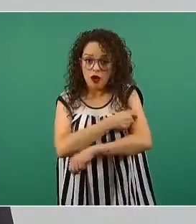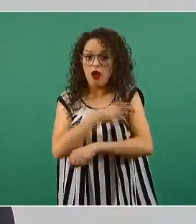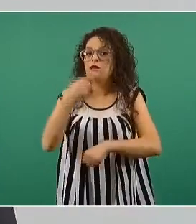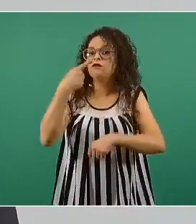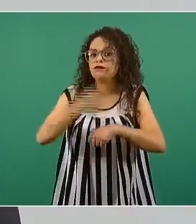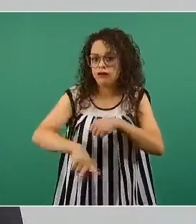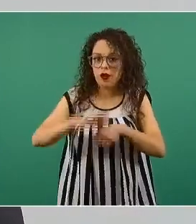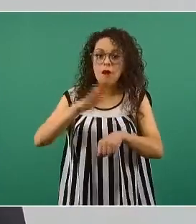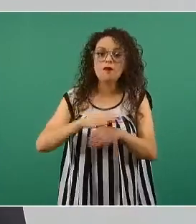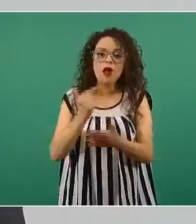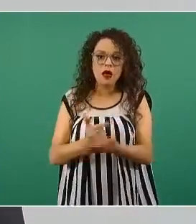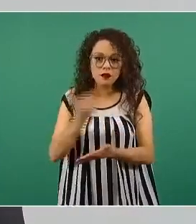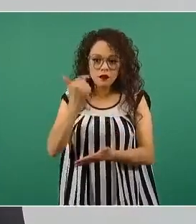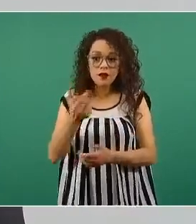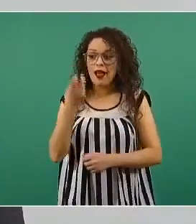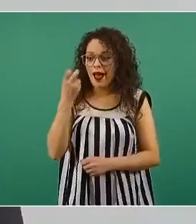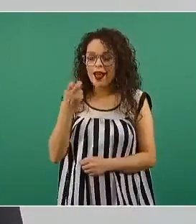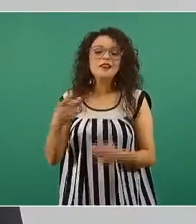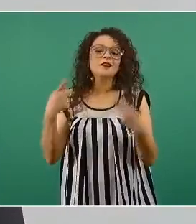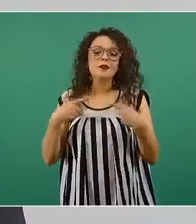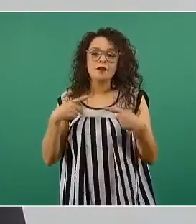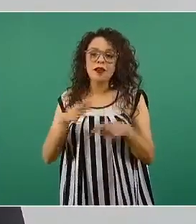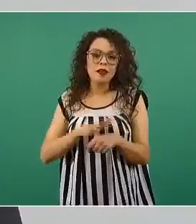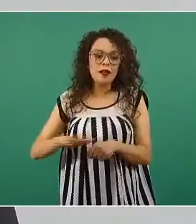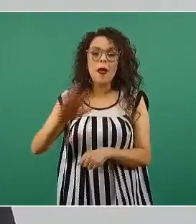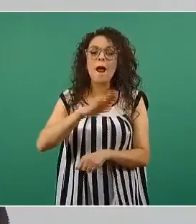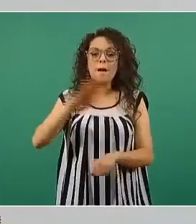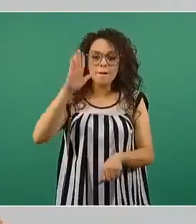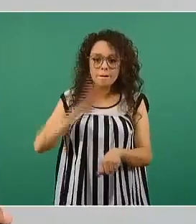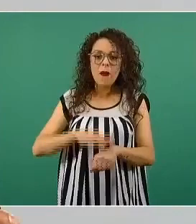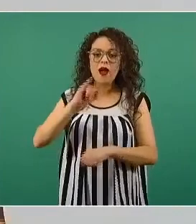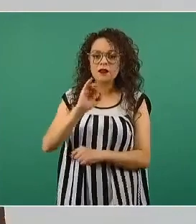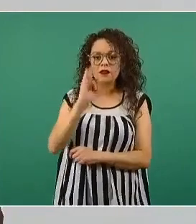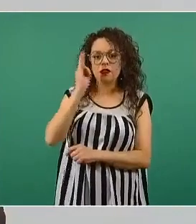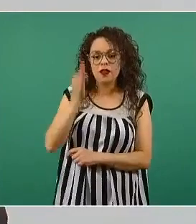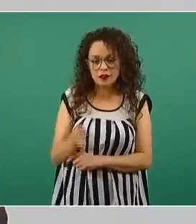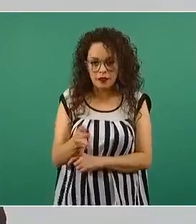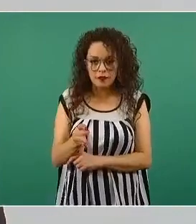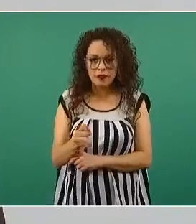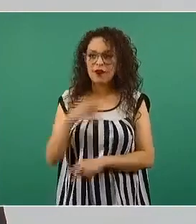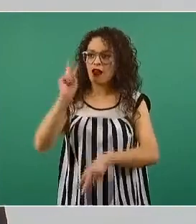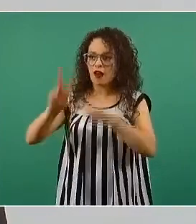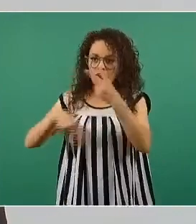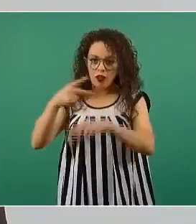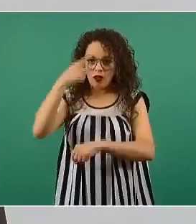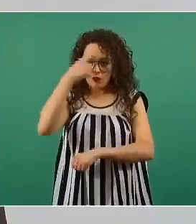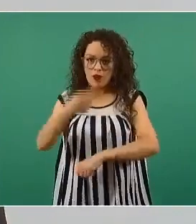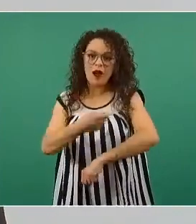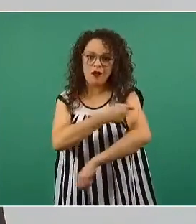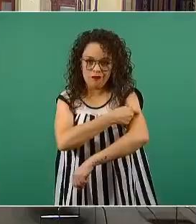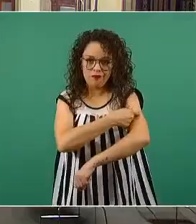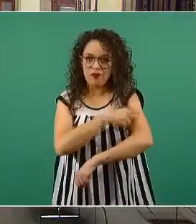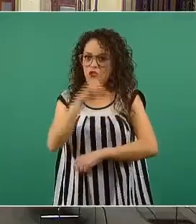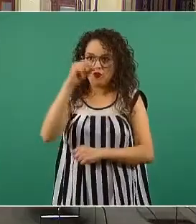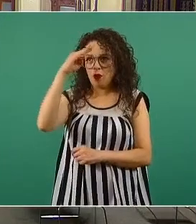creo, mayor aceptabilidad y mucho menor vacilación a la hora de vacunarse.